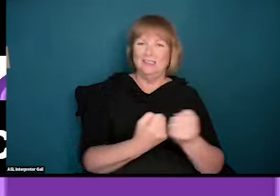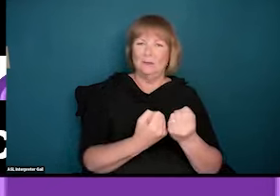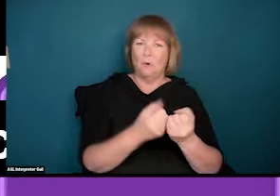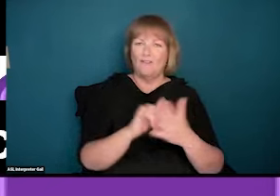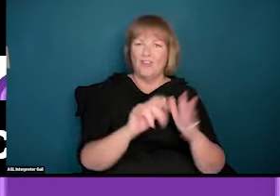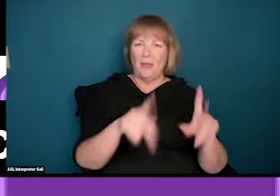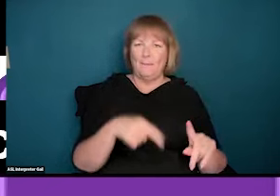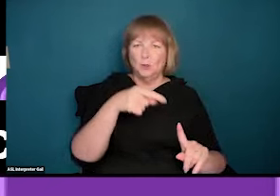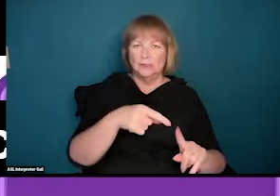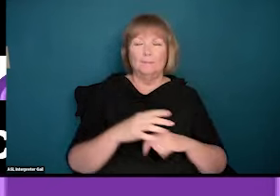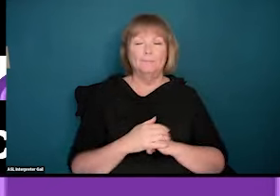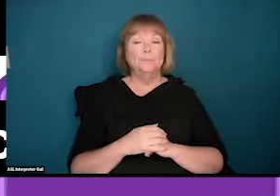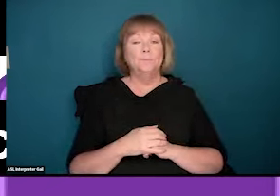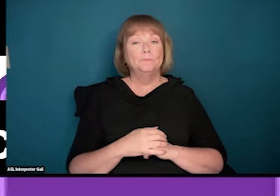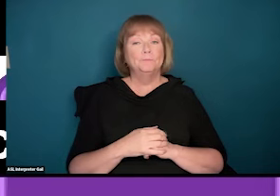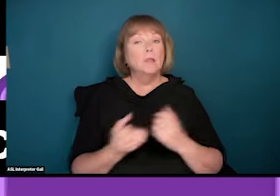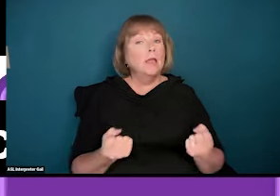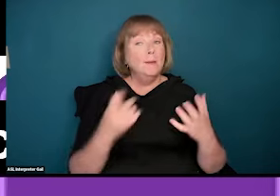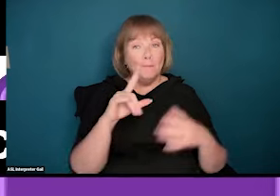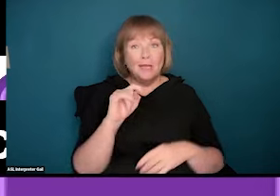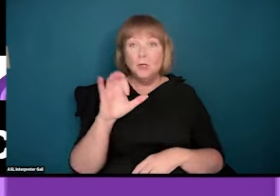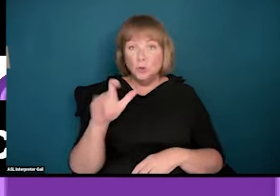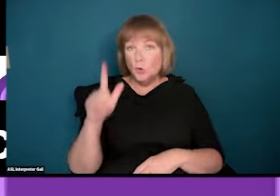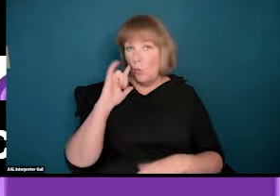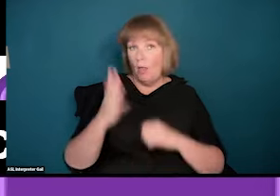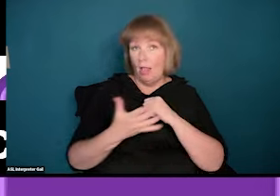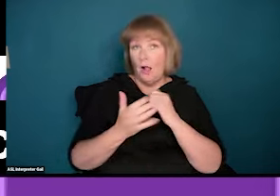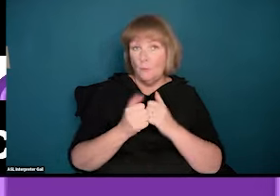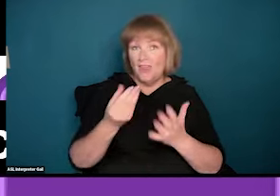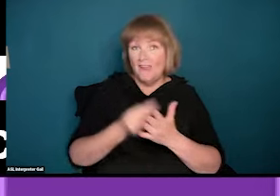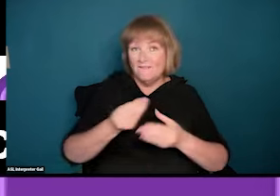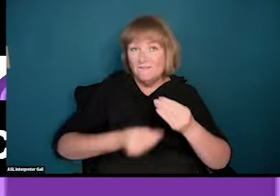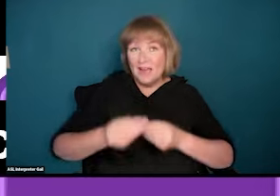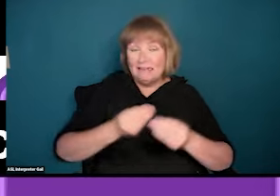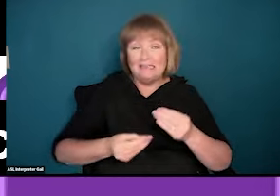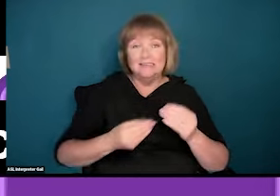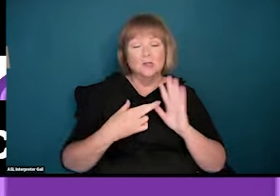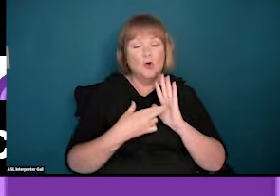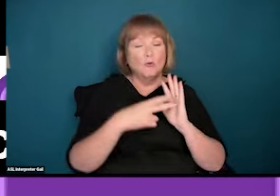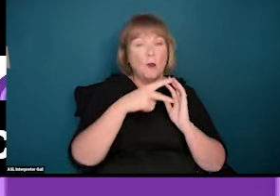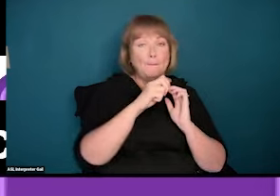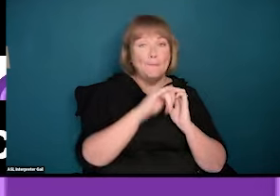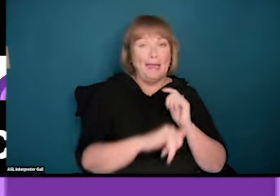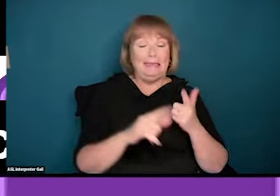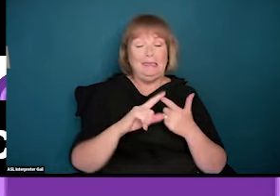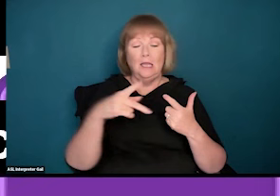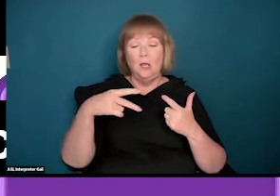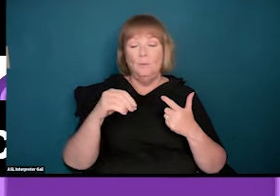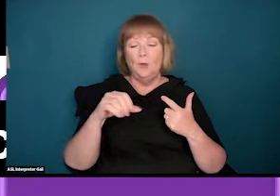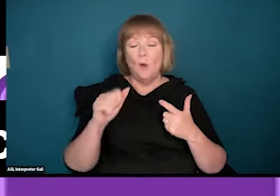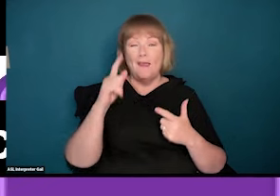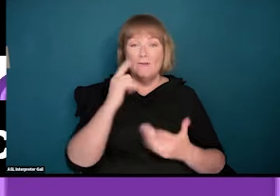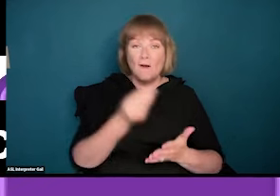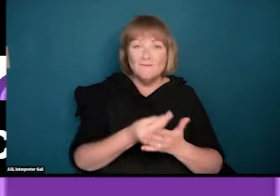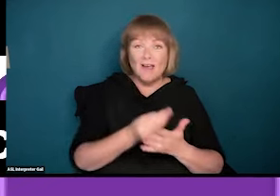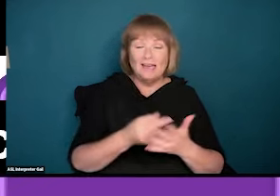puede usar en combinación cualquiera para proveer apoyo a la persona. Hay muchas de estas